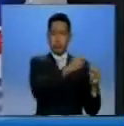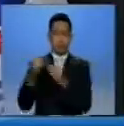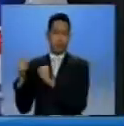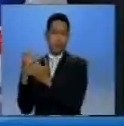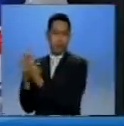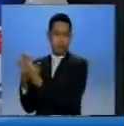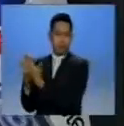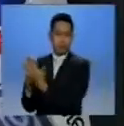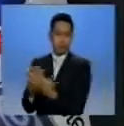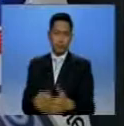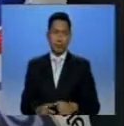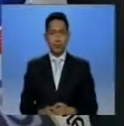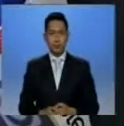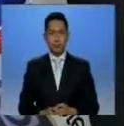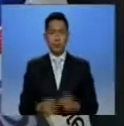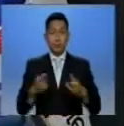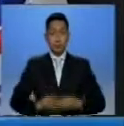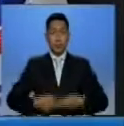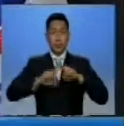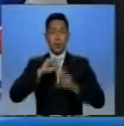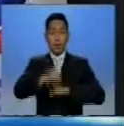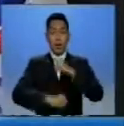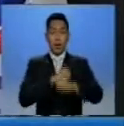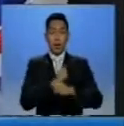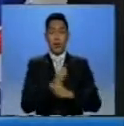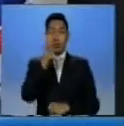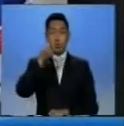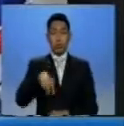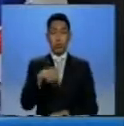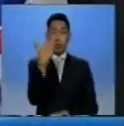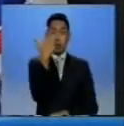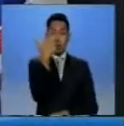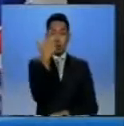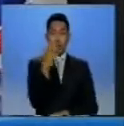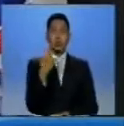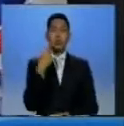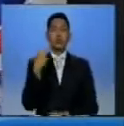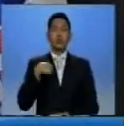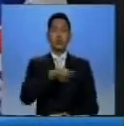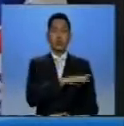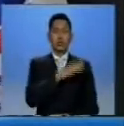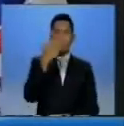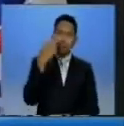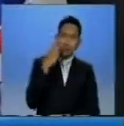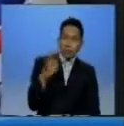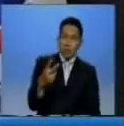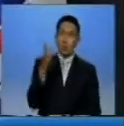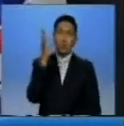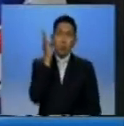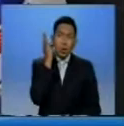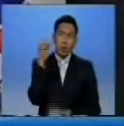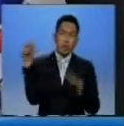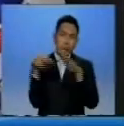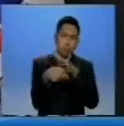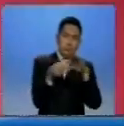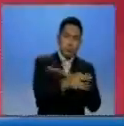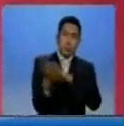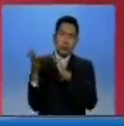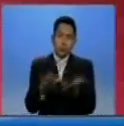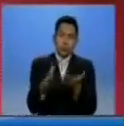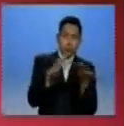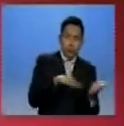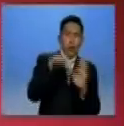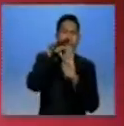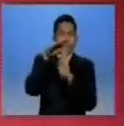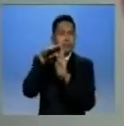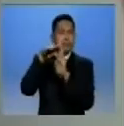XXI. Es que a partir del 2013 nosotros hemos detectado una disminución en la muerte de mujeres, cerca del 30%.